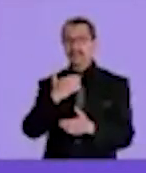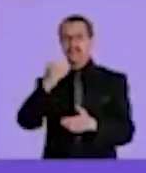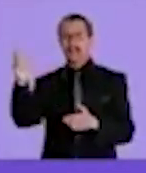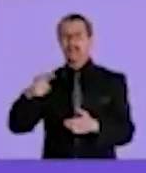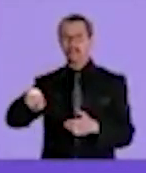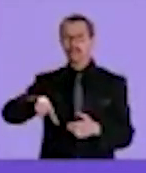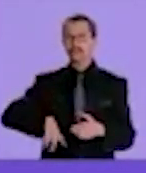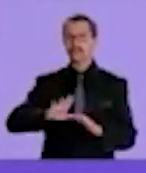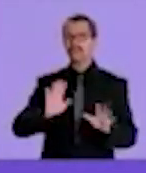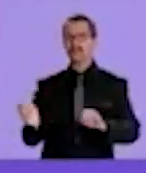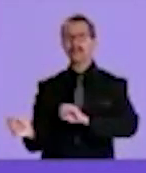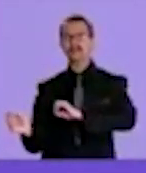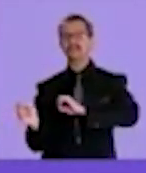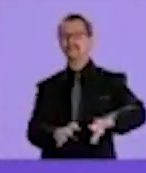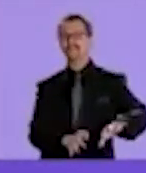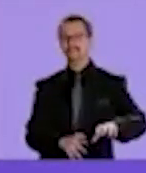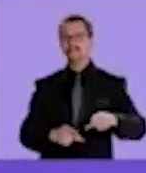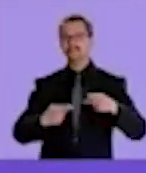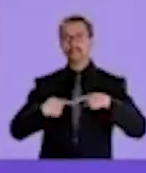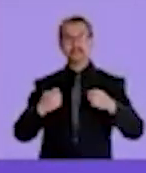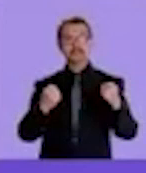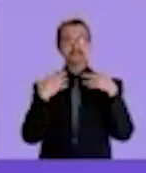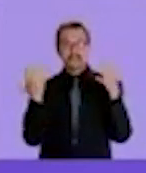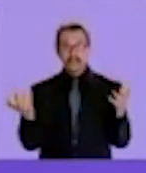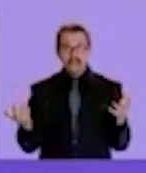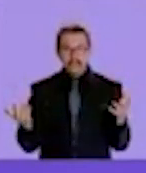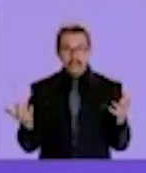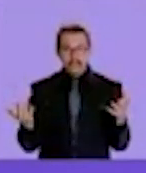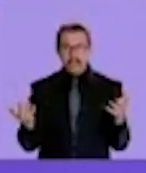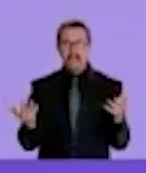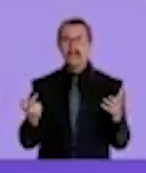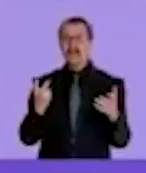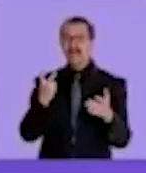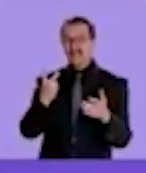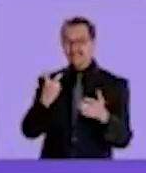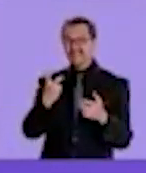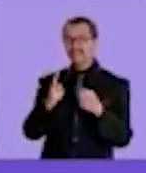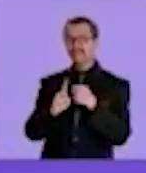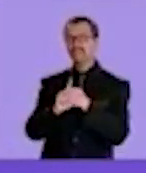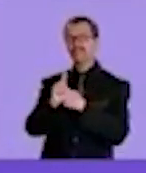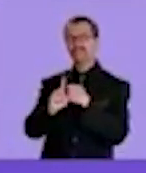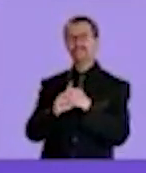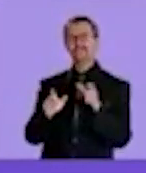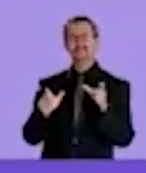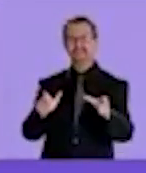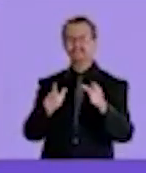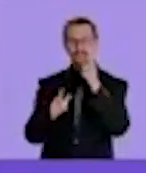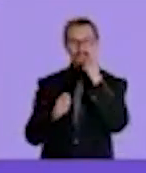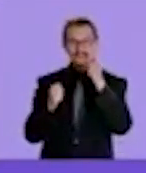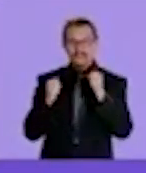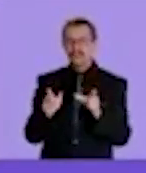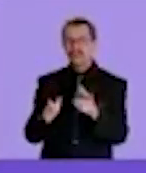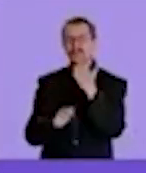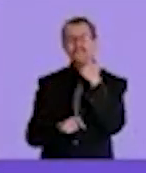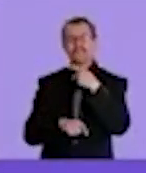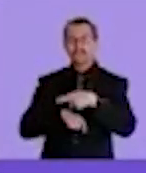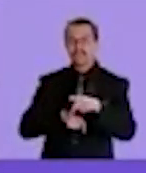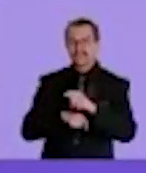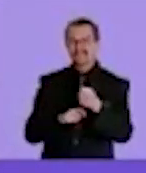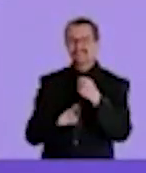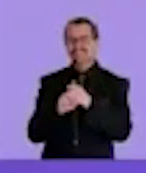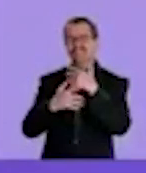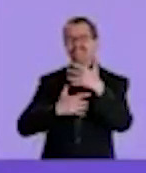gente la mejor manera de enfrentar el problema de la inseguridad de la violencia para mí lo más humano lo más eficaz